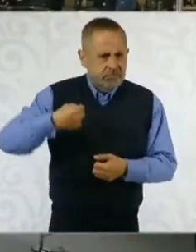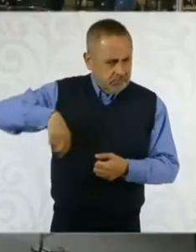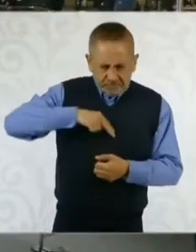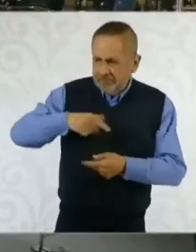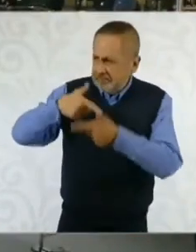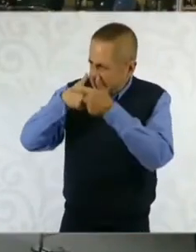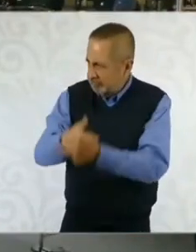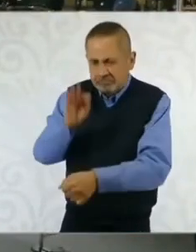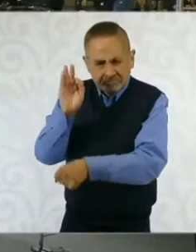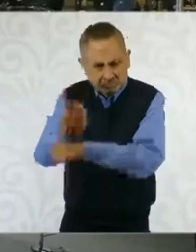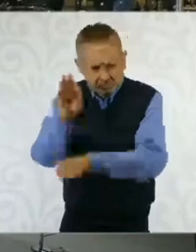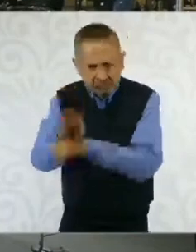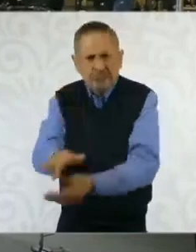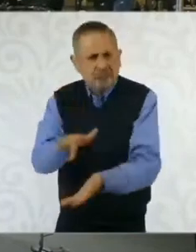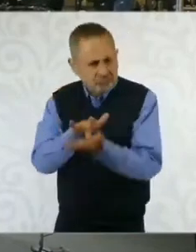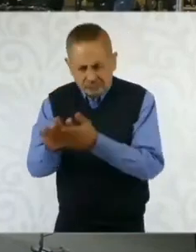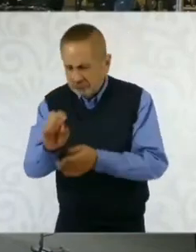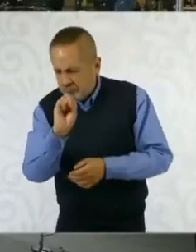defendiendo.